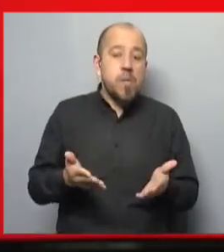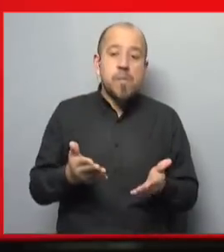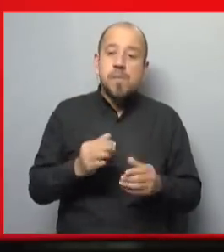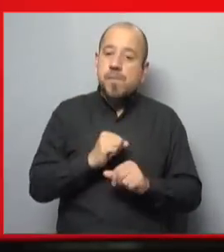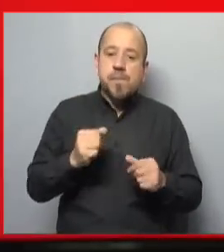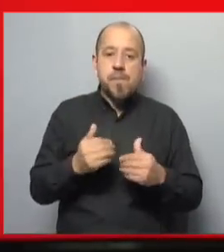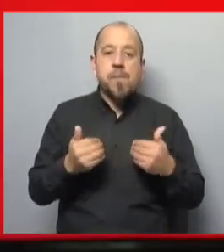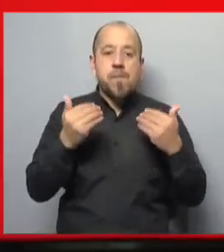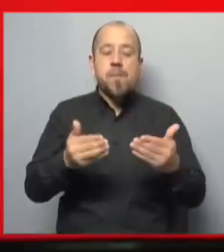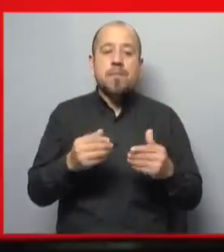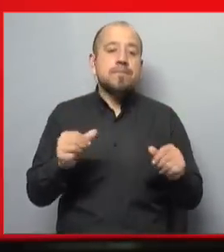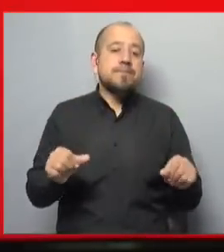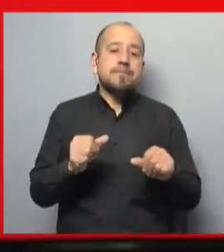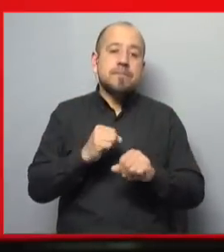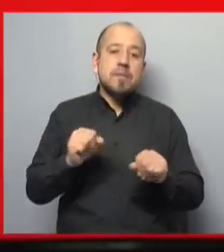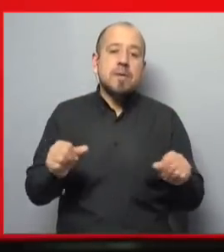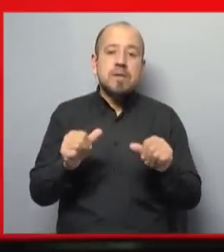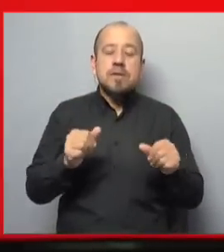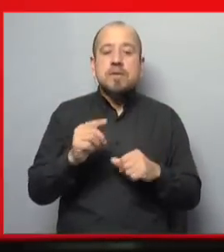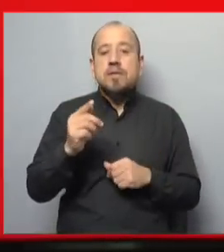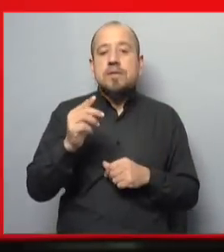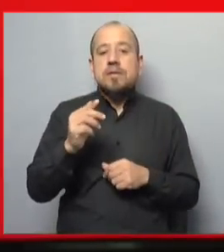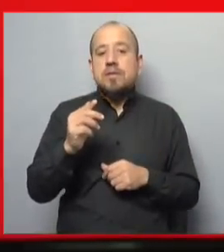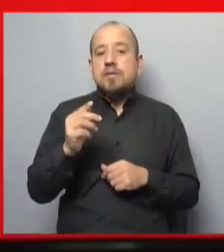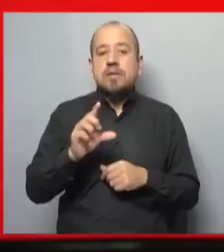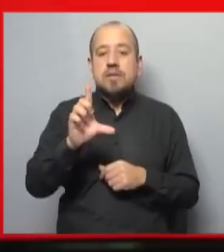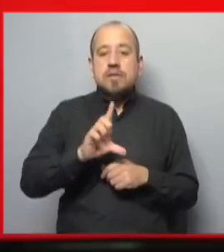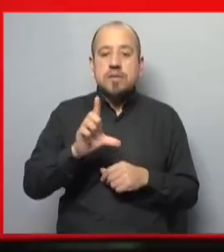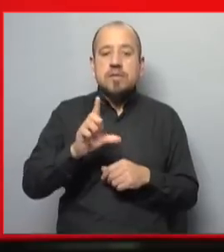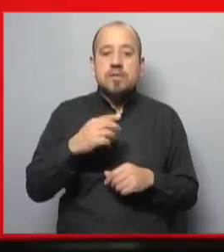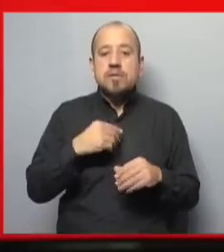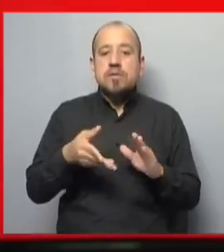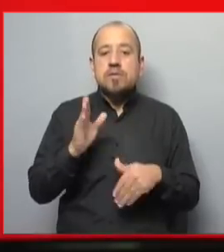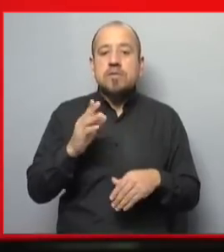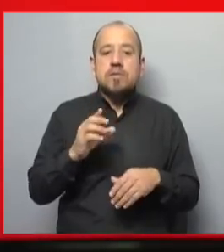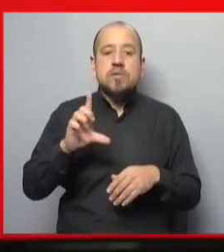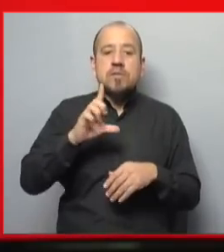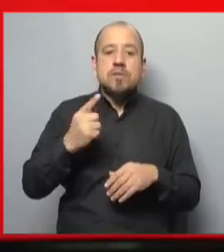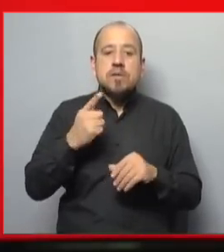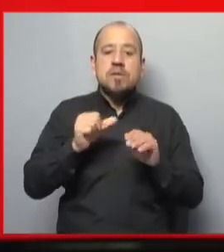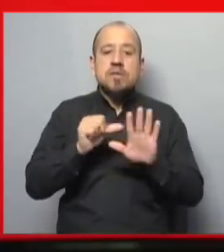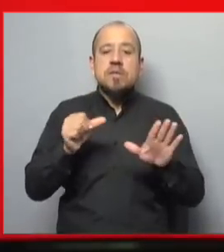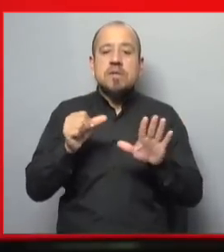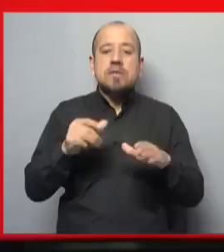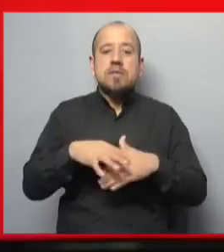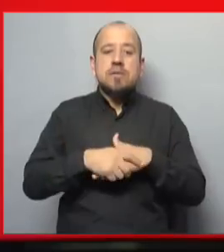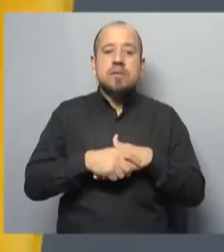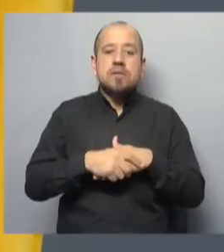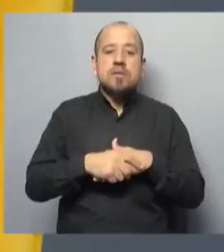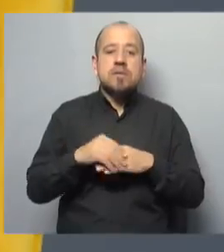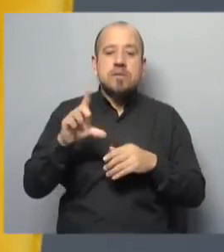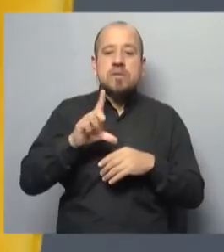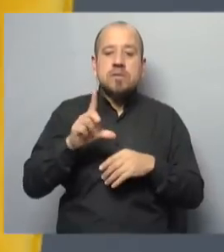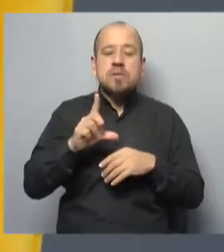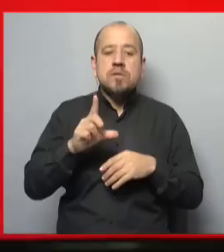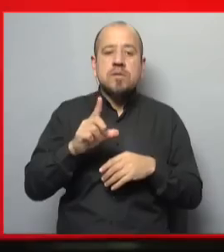lo pudieron abrir no se pudo hacer y salíamos todos disparados a otro nos fuimos todos a un liceo prácticamente éramos de seis amigos fuimos a lizio santa teresa de